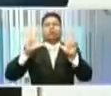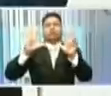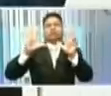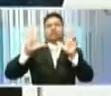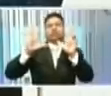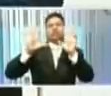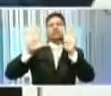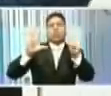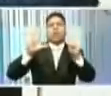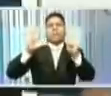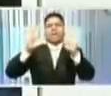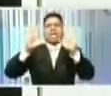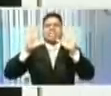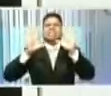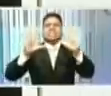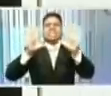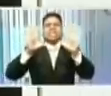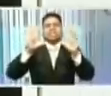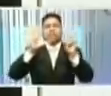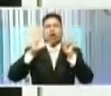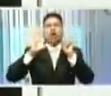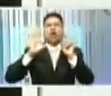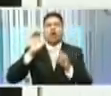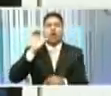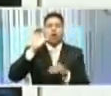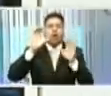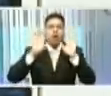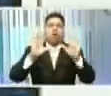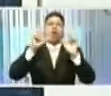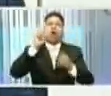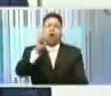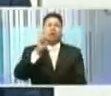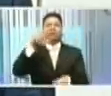Con nuestro comandante al frente.